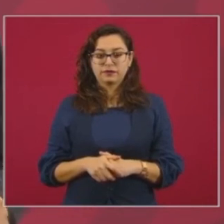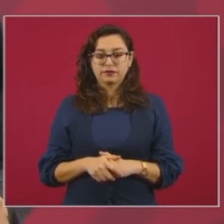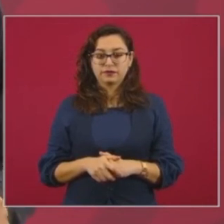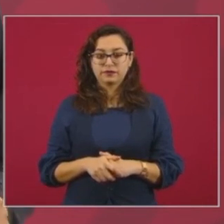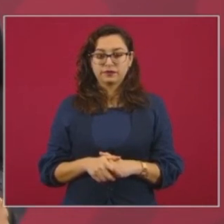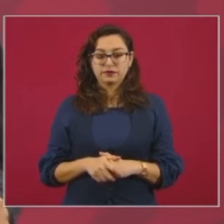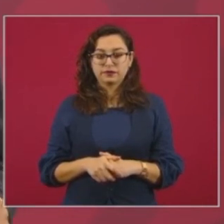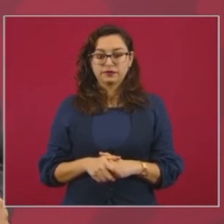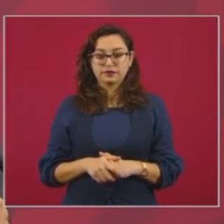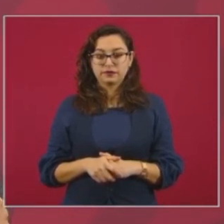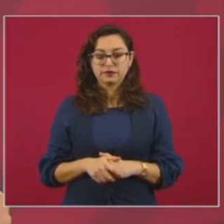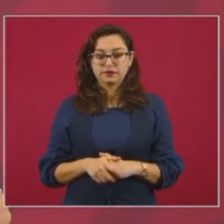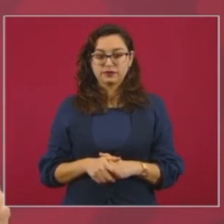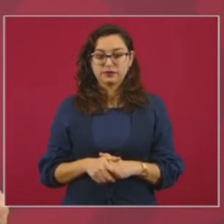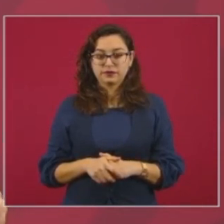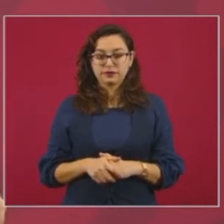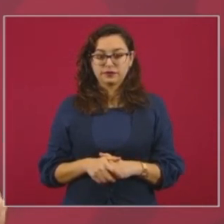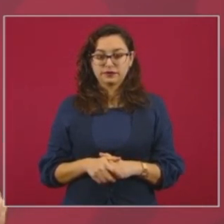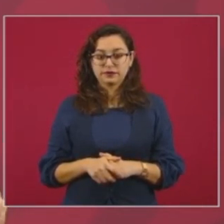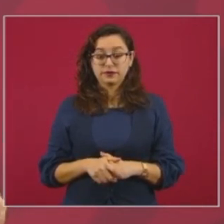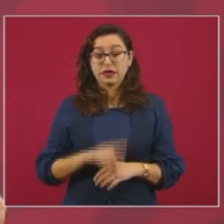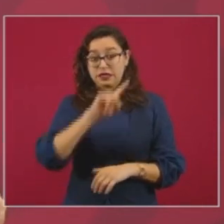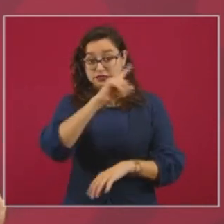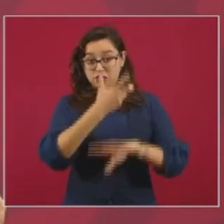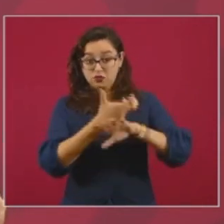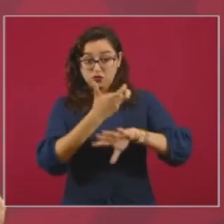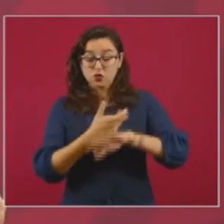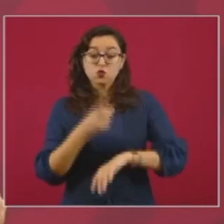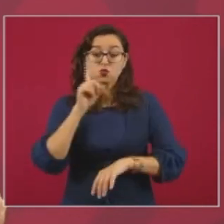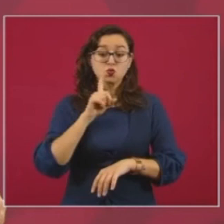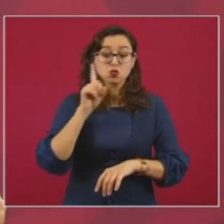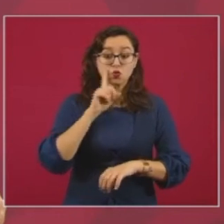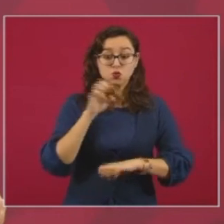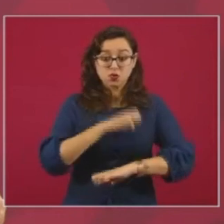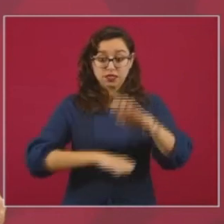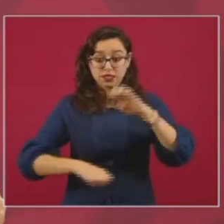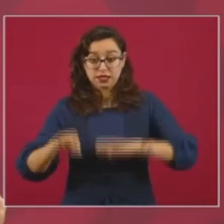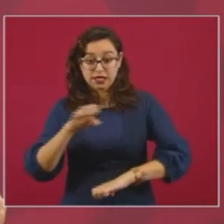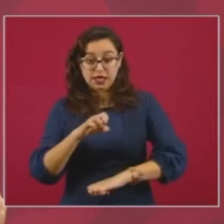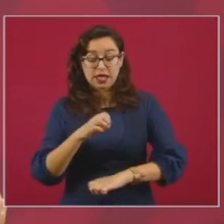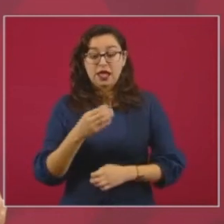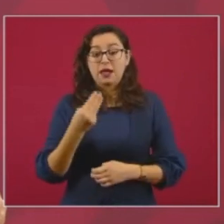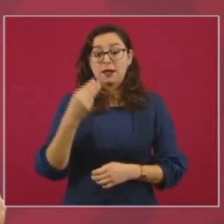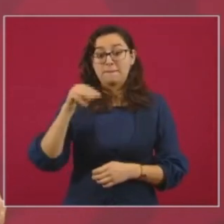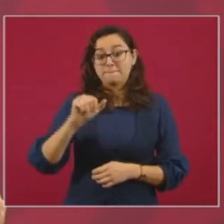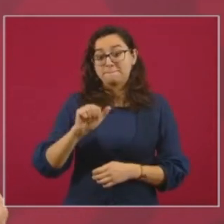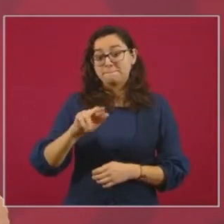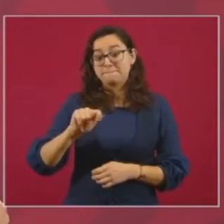de México en Estados Unidos, Marta Bárcena,